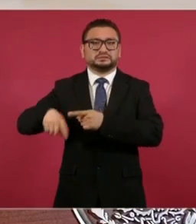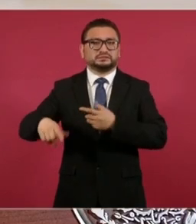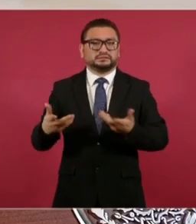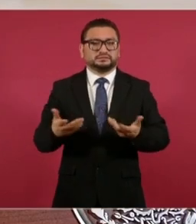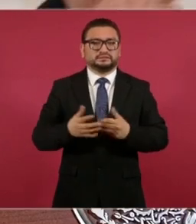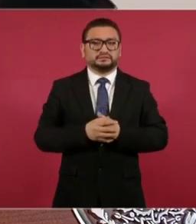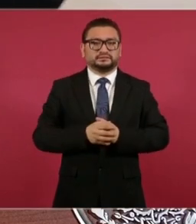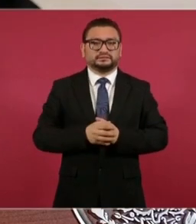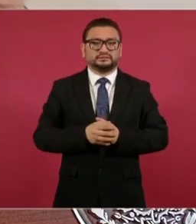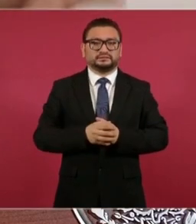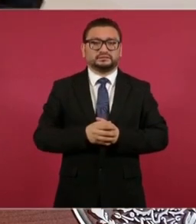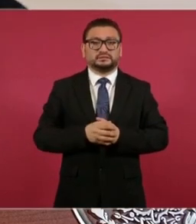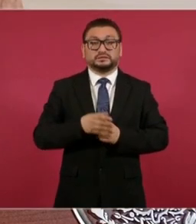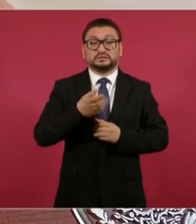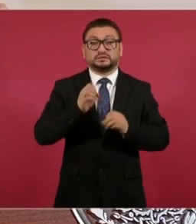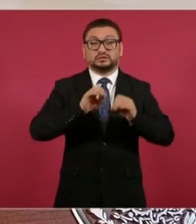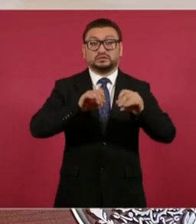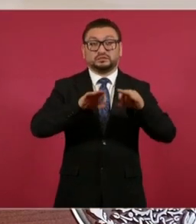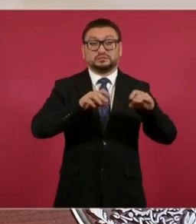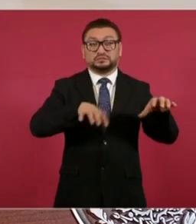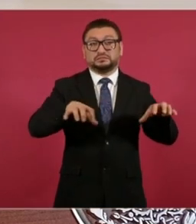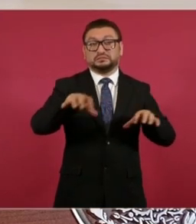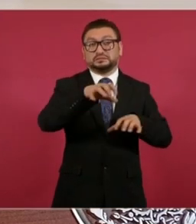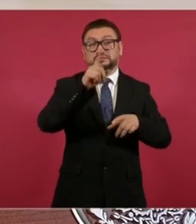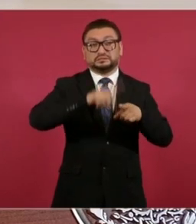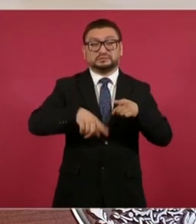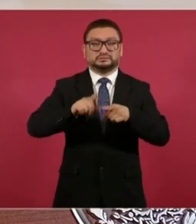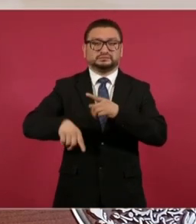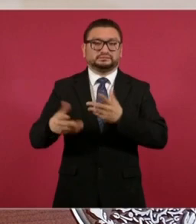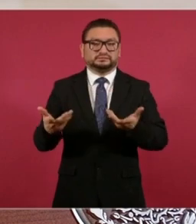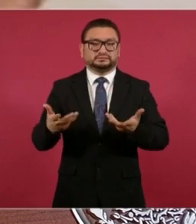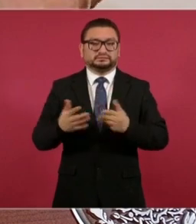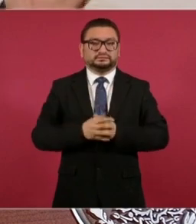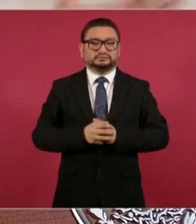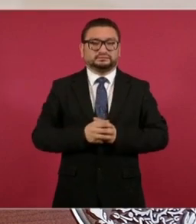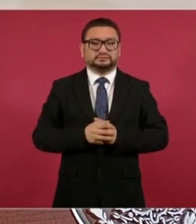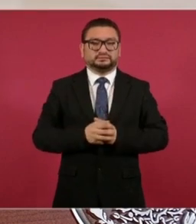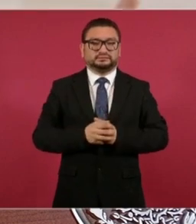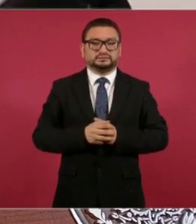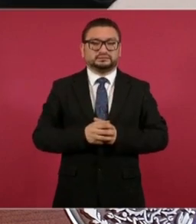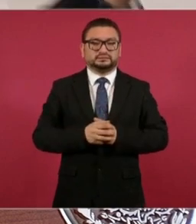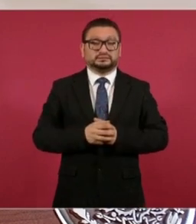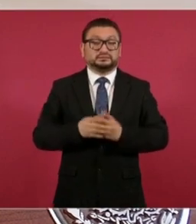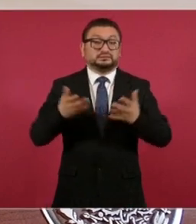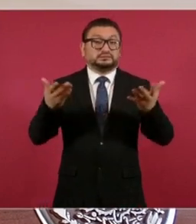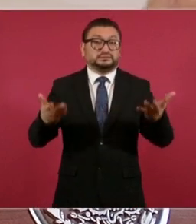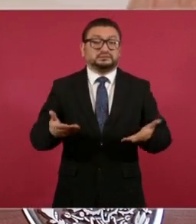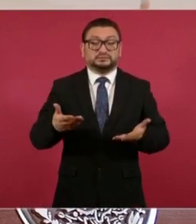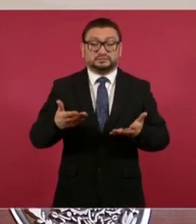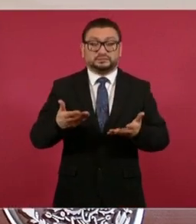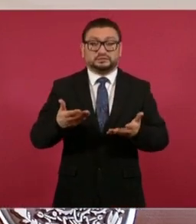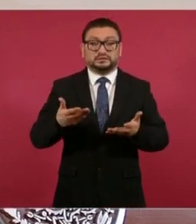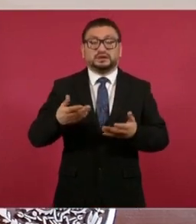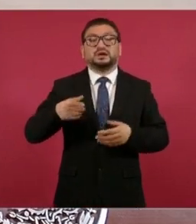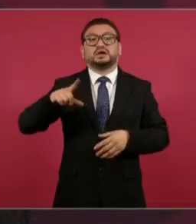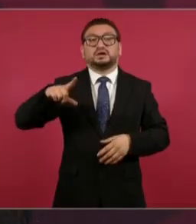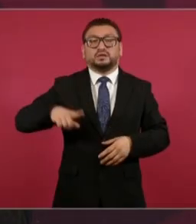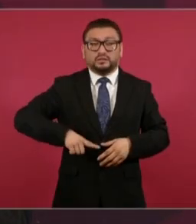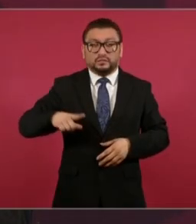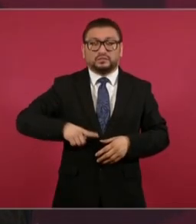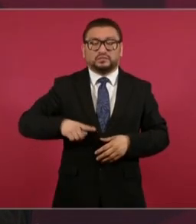finiquitar estas oficinas bueno el Estado Mayor